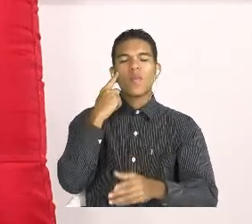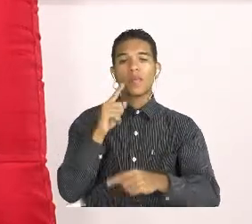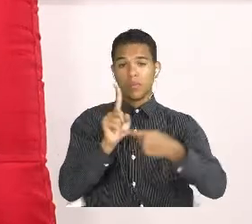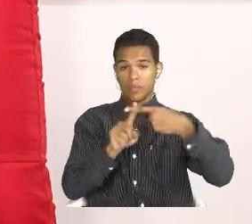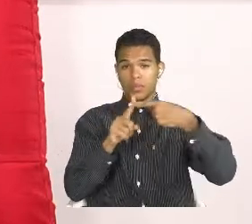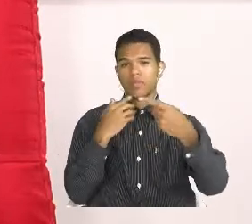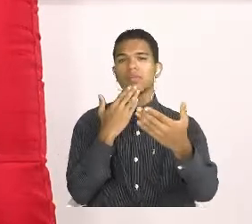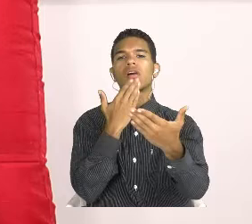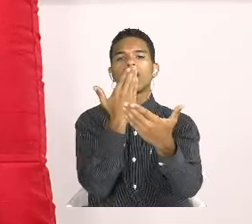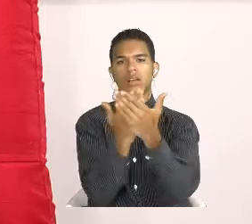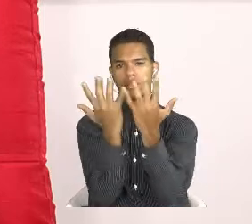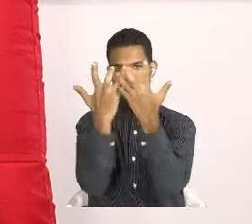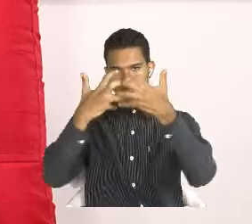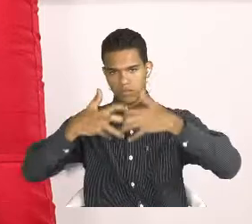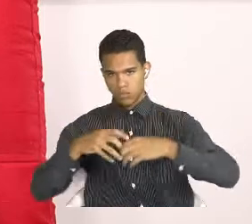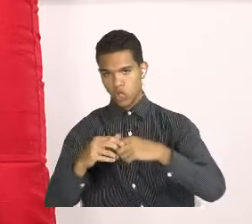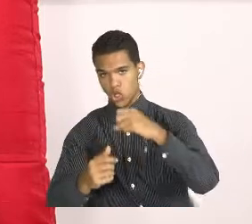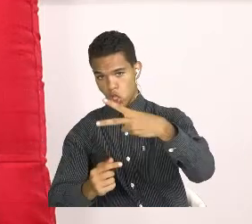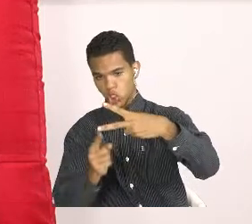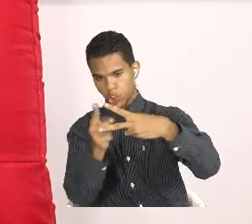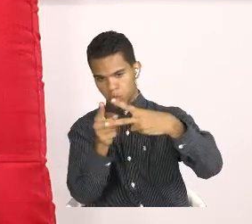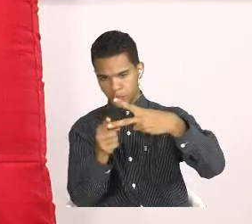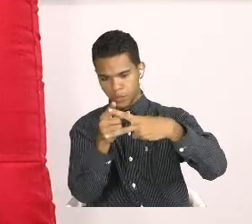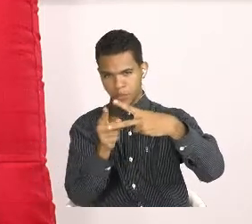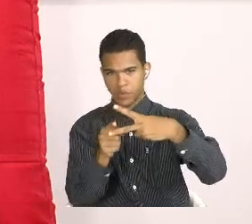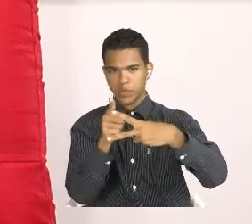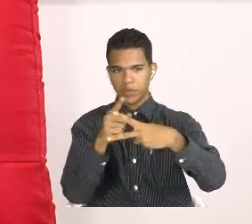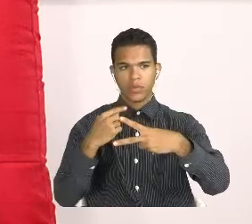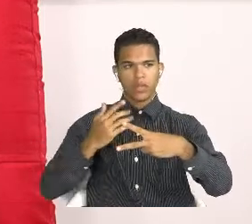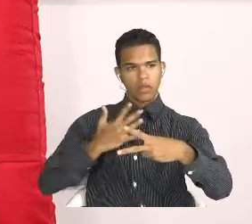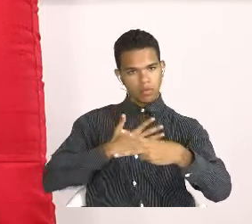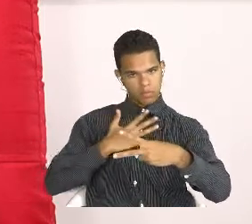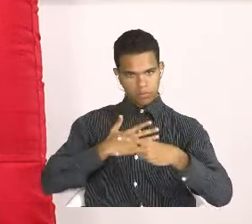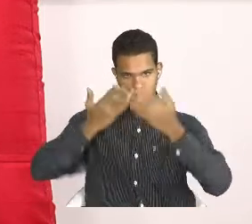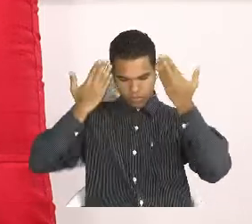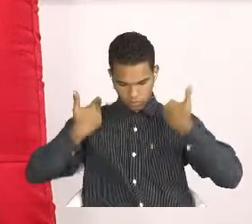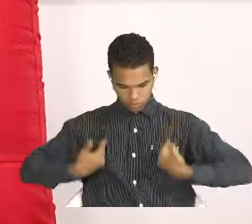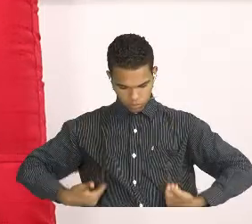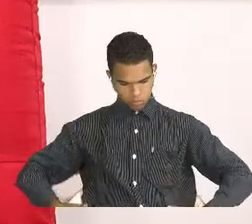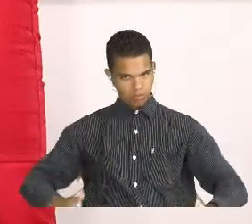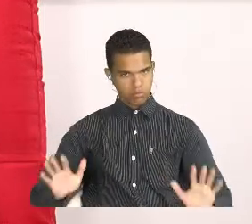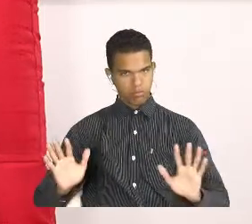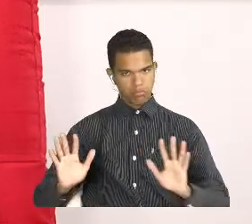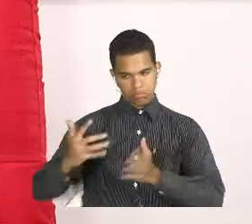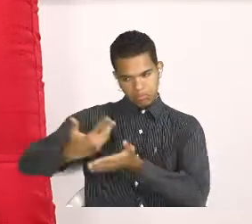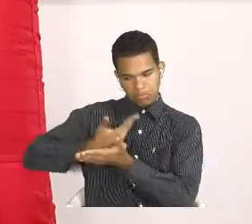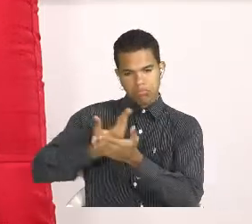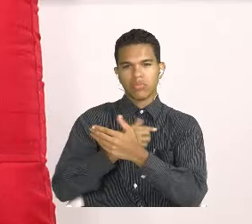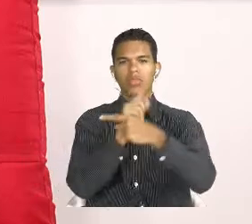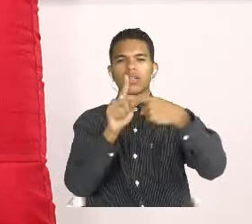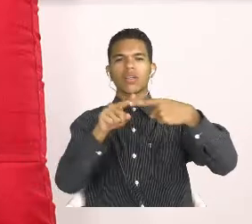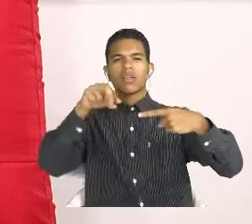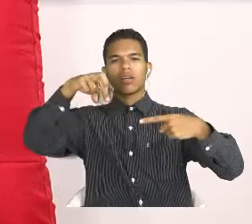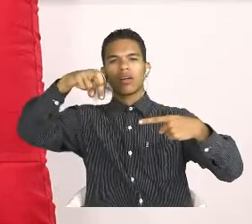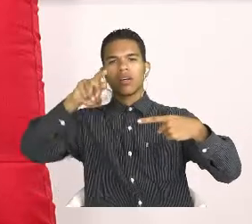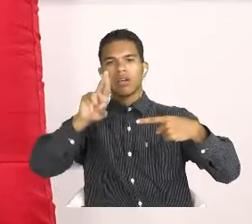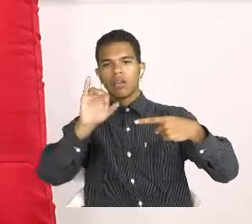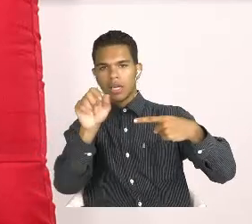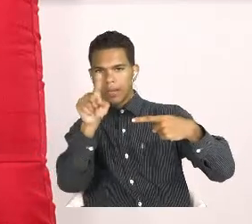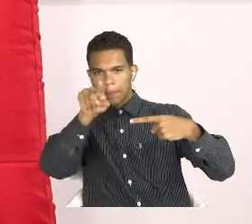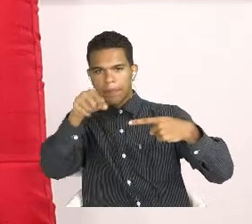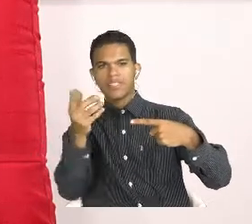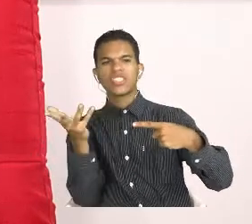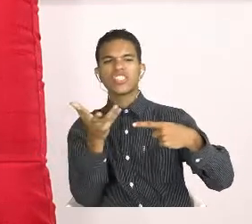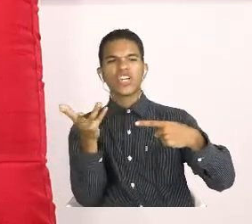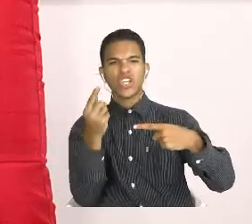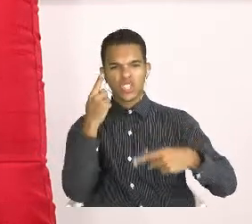dos empresas que se encargan acá en Barranca Bermeja de mi asesoría en imagen. Una de ellas a Sala de Belleza Prince, ubicado en el